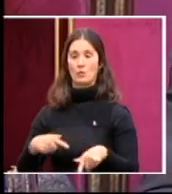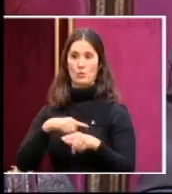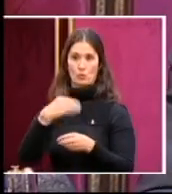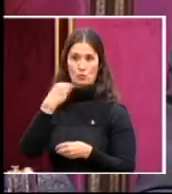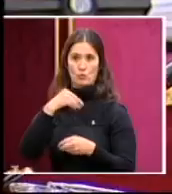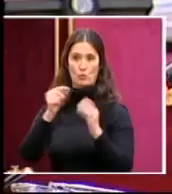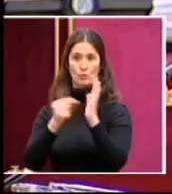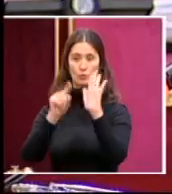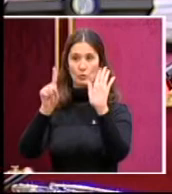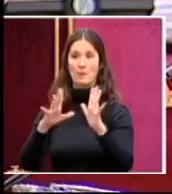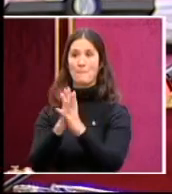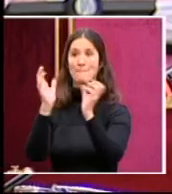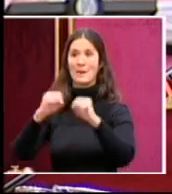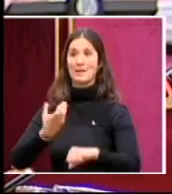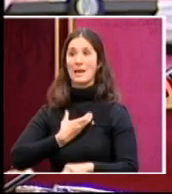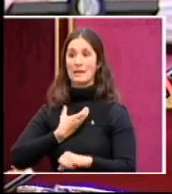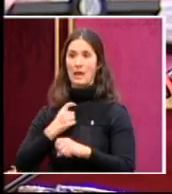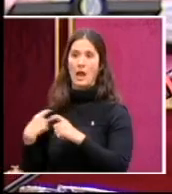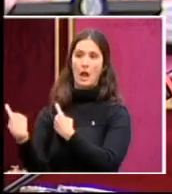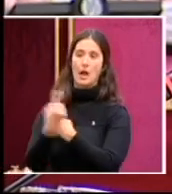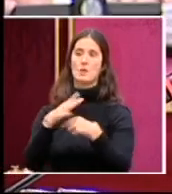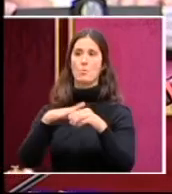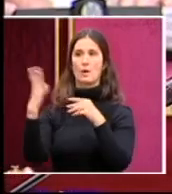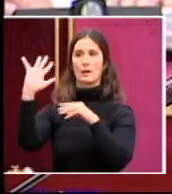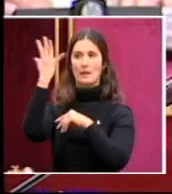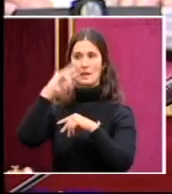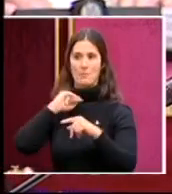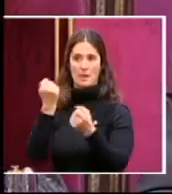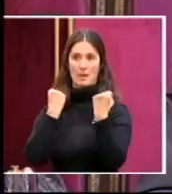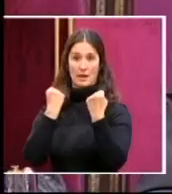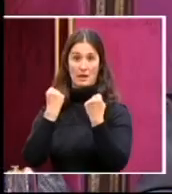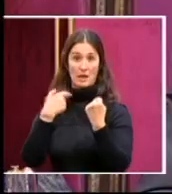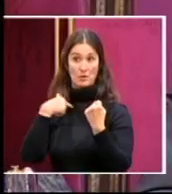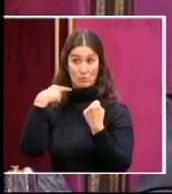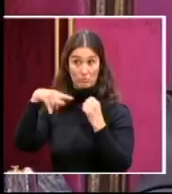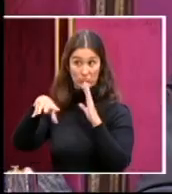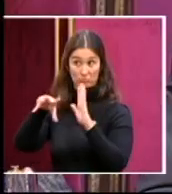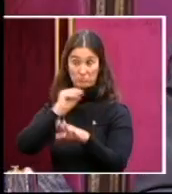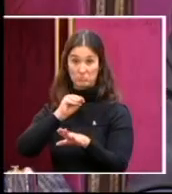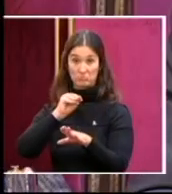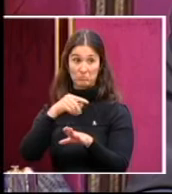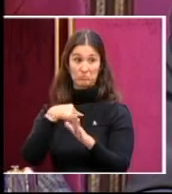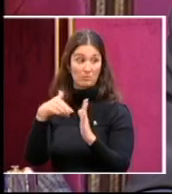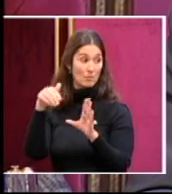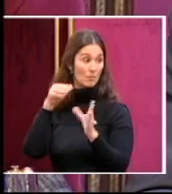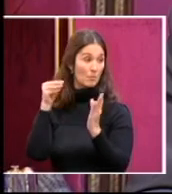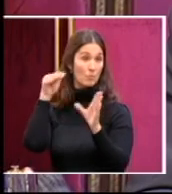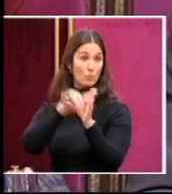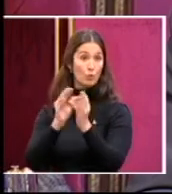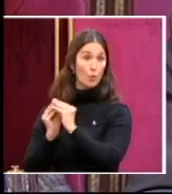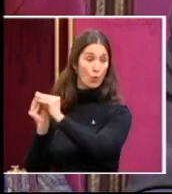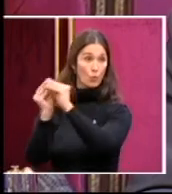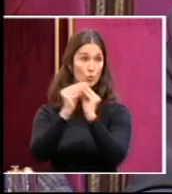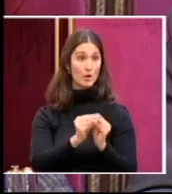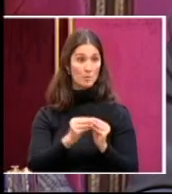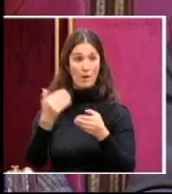6. 6, pacto de alcaldes por el clima y la energía. Entiendo también con voto. Tengo aquí el voto unánime de todos los grupos